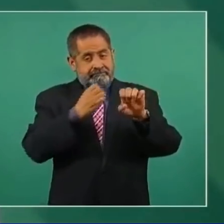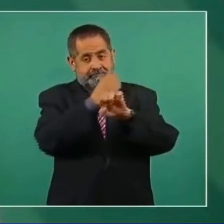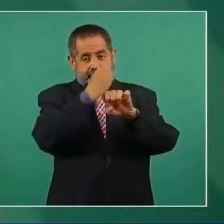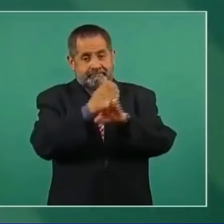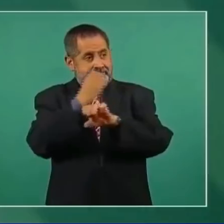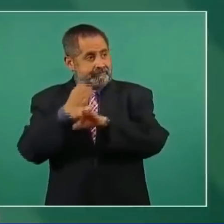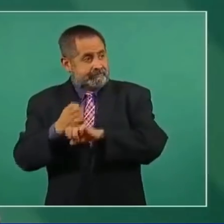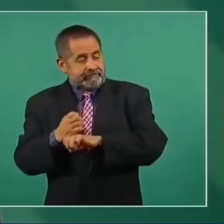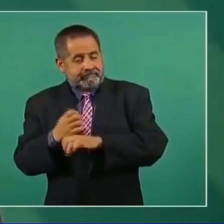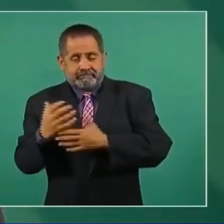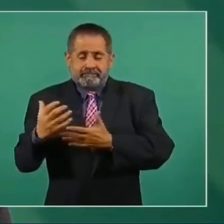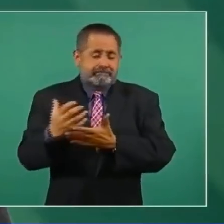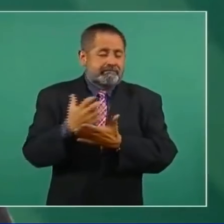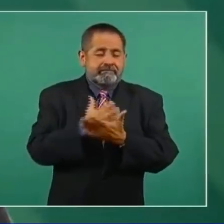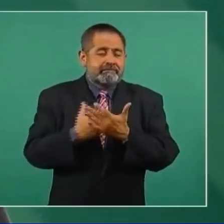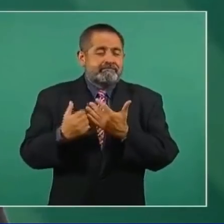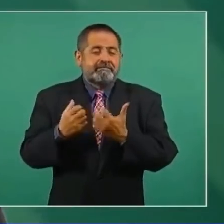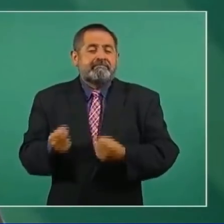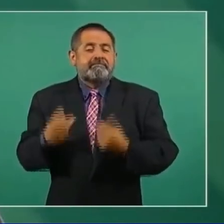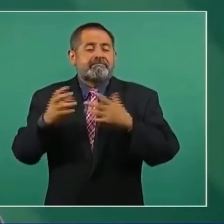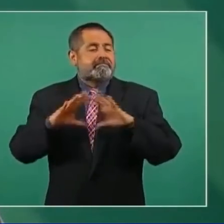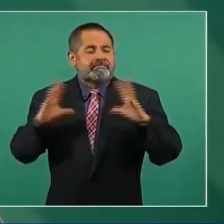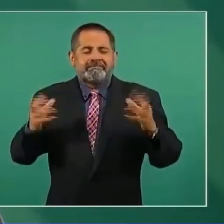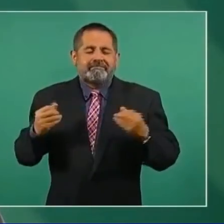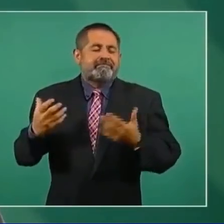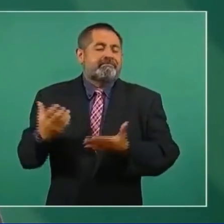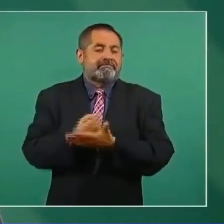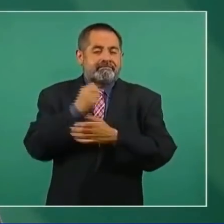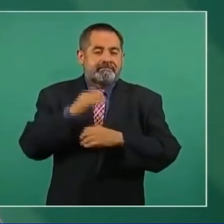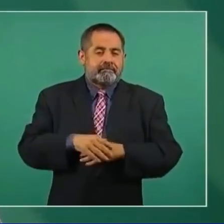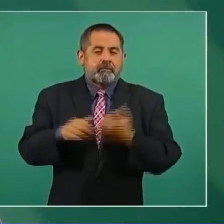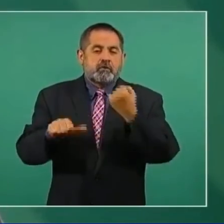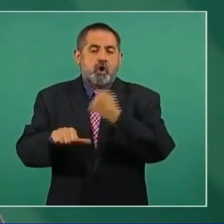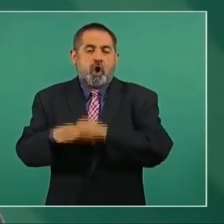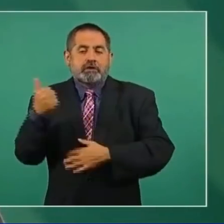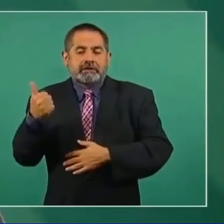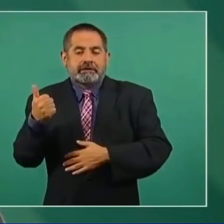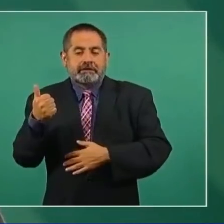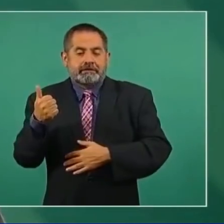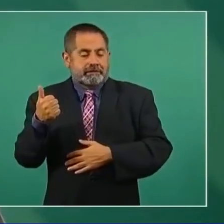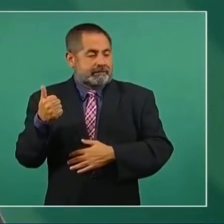obtuvo democráticamente, legítimamente, el triunfo en 11.